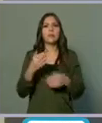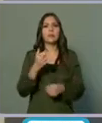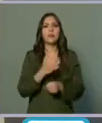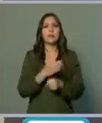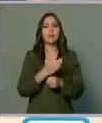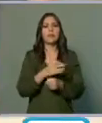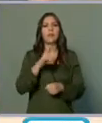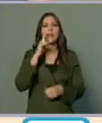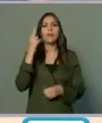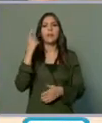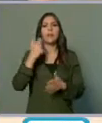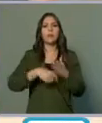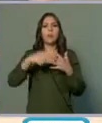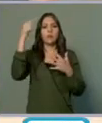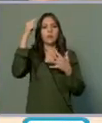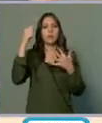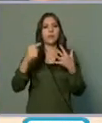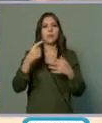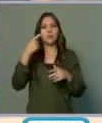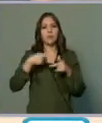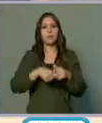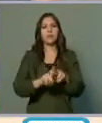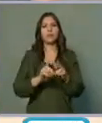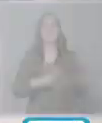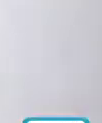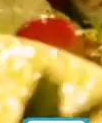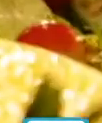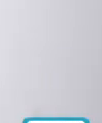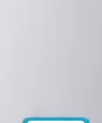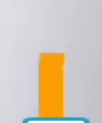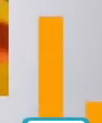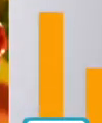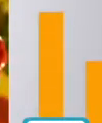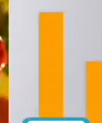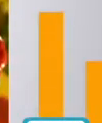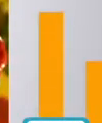pues vamos a ver los ingredientes para comenzar?